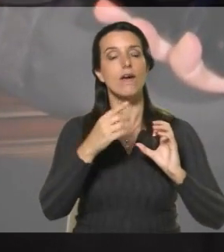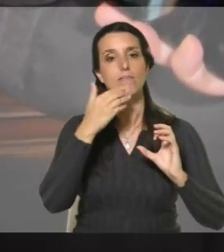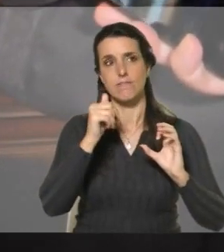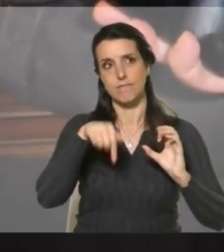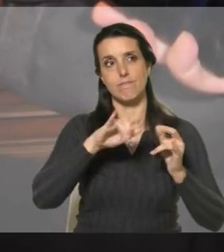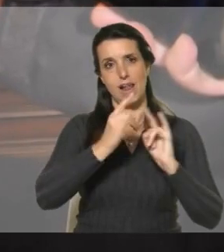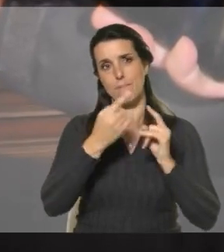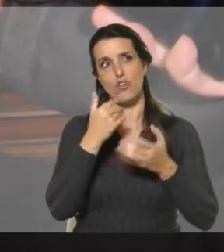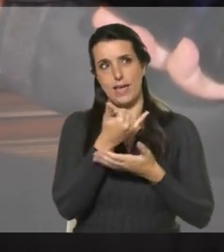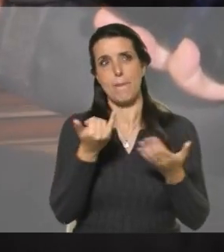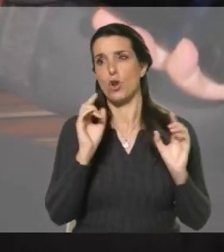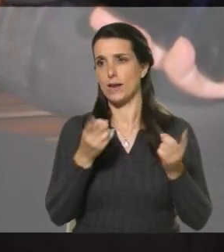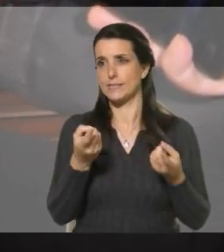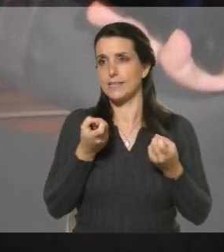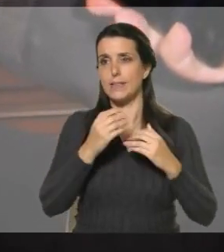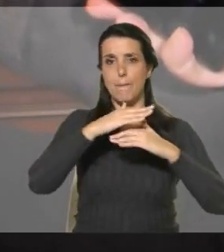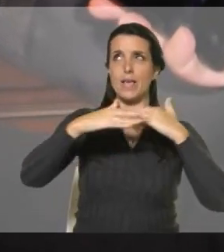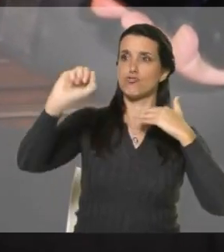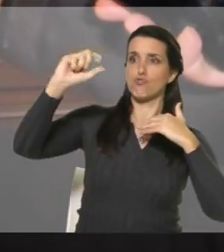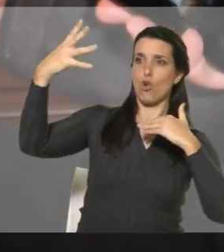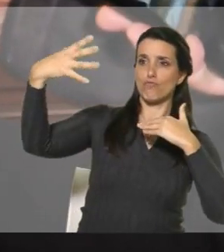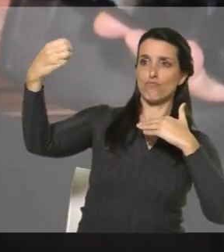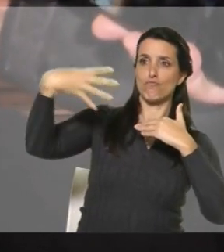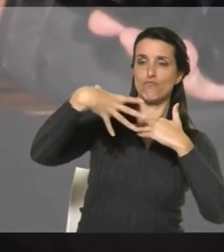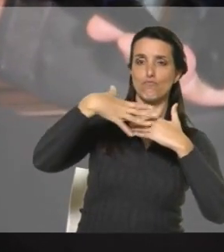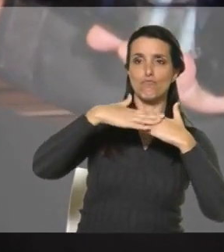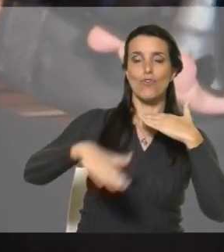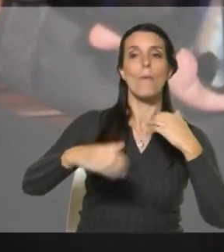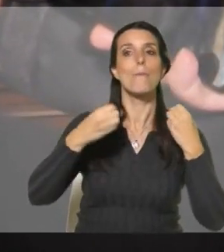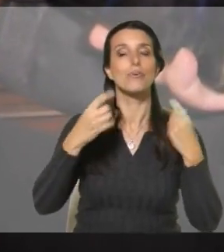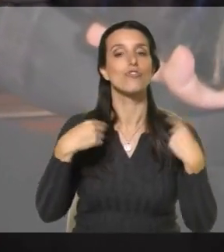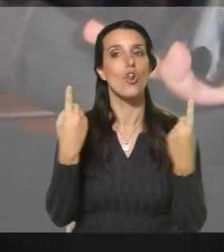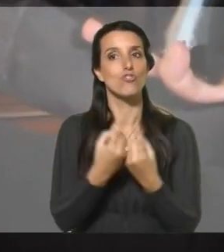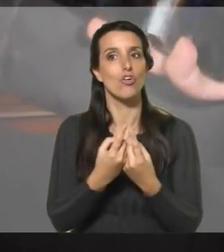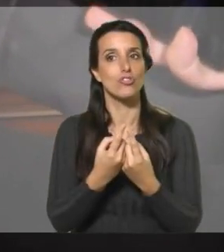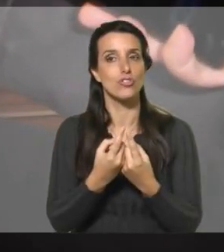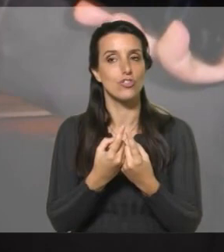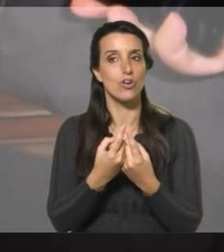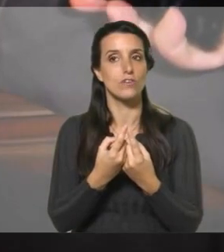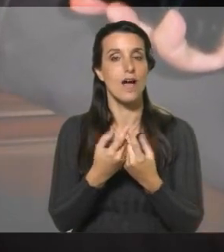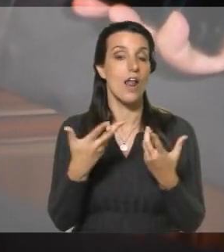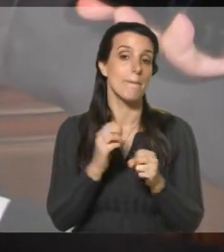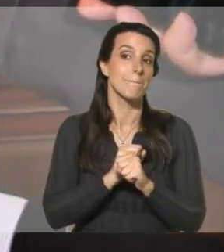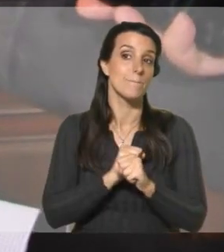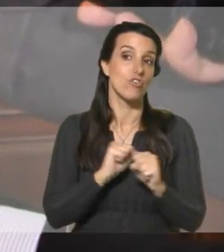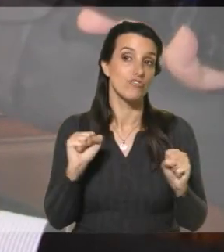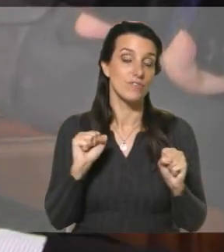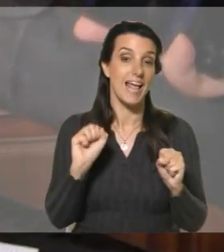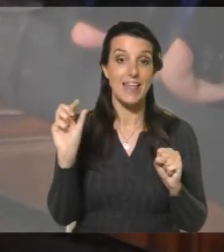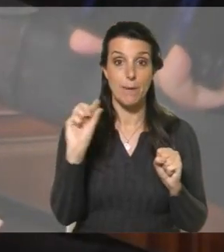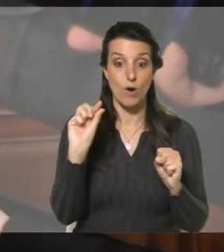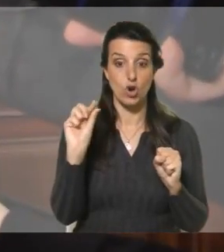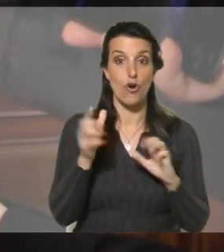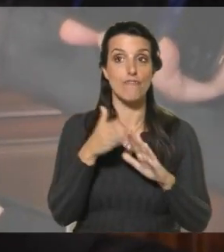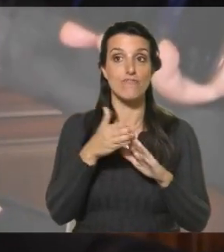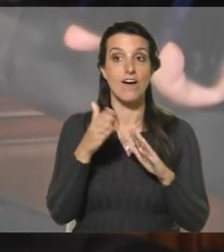tenía que dar el ejemplo. Y por lo tanto hemos podido suscribir esta posibilidad que en breve